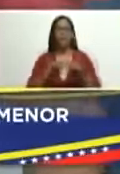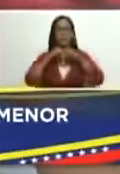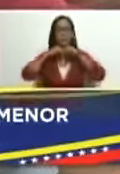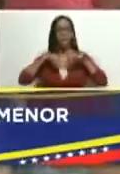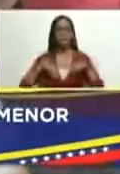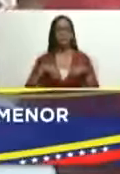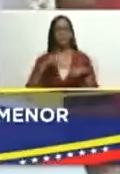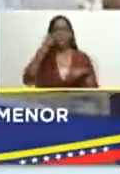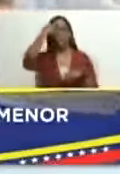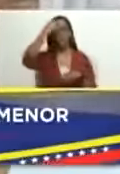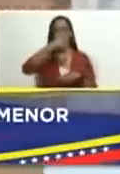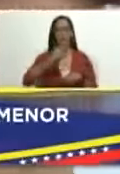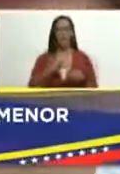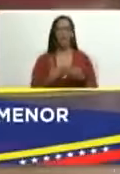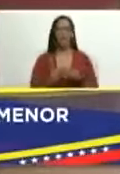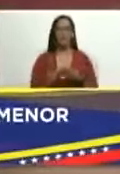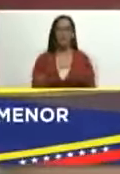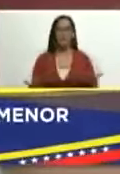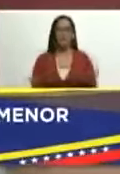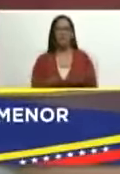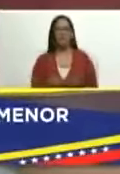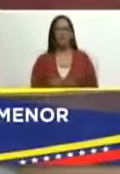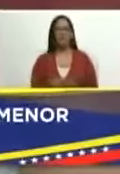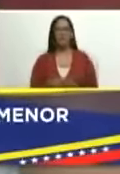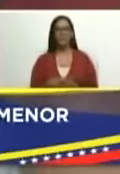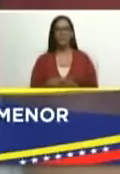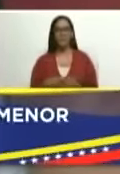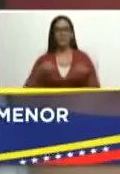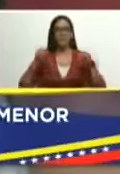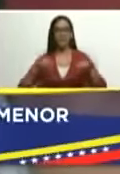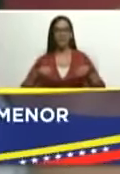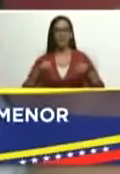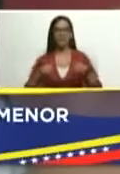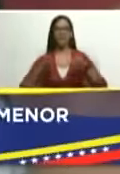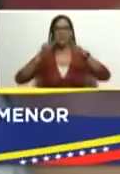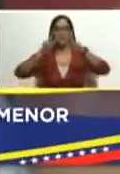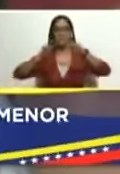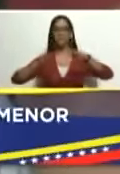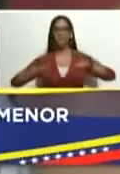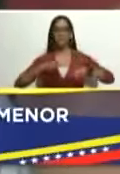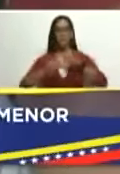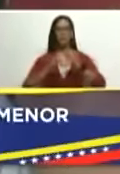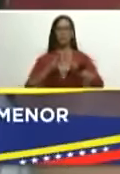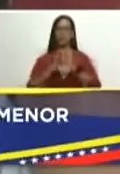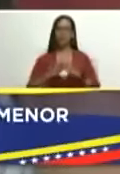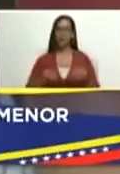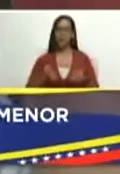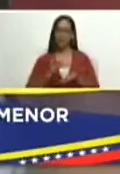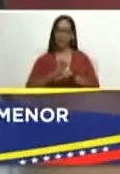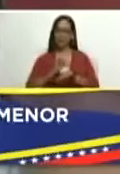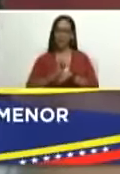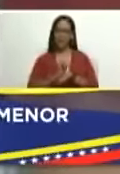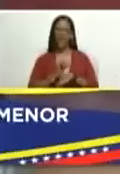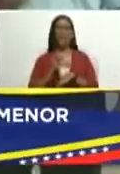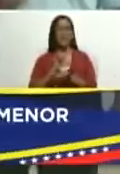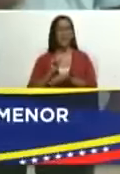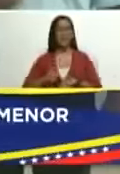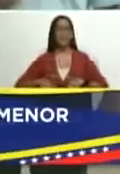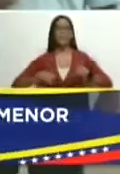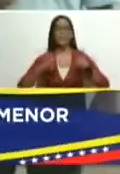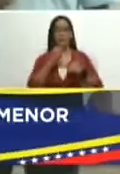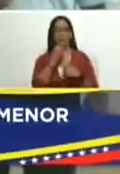que nuestro pueblo le envía a través de esta incursión que hemos hecho en todas las iglesias. Las iglesias cada día más